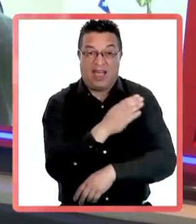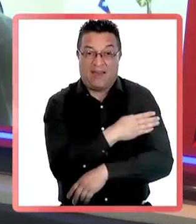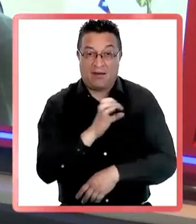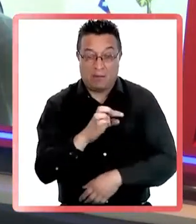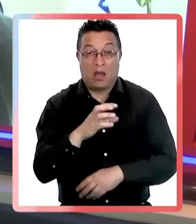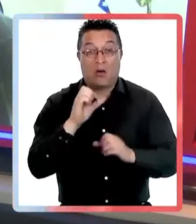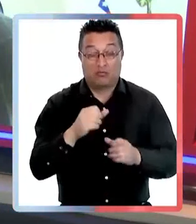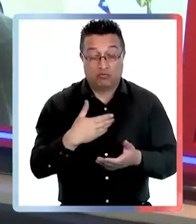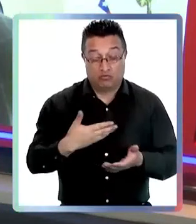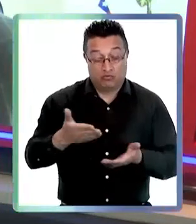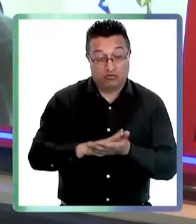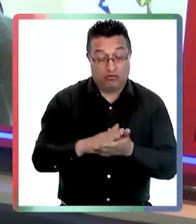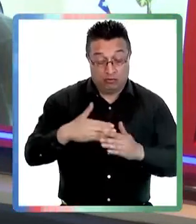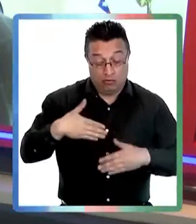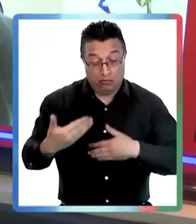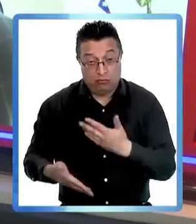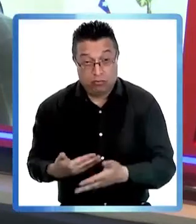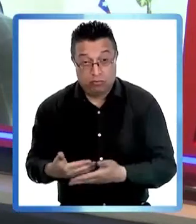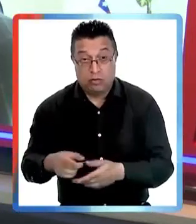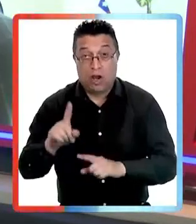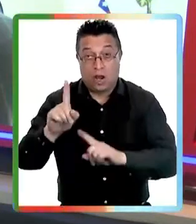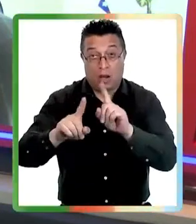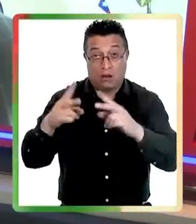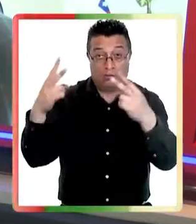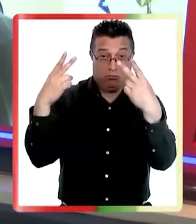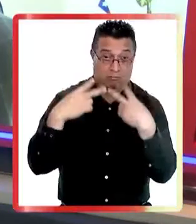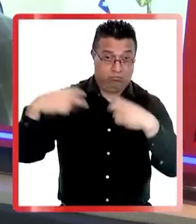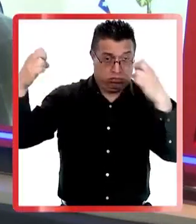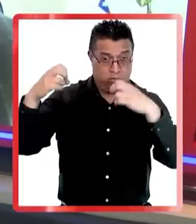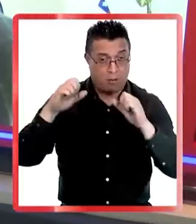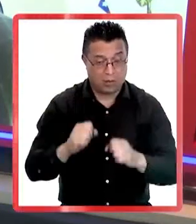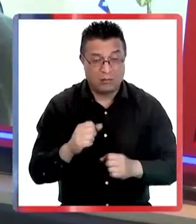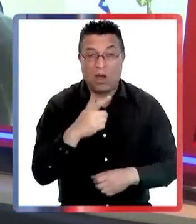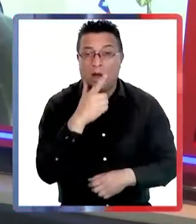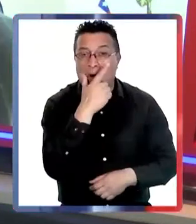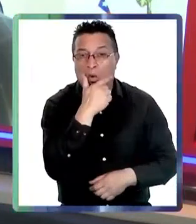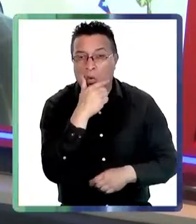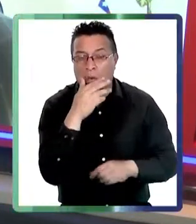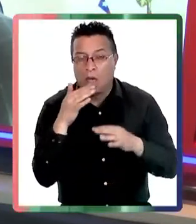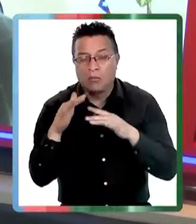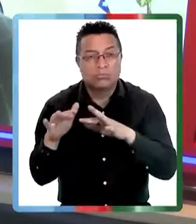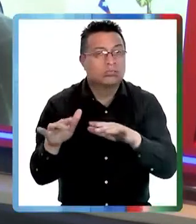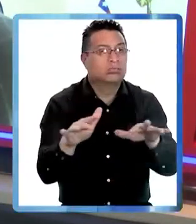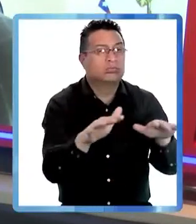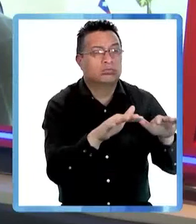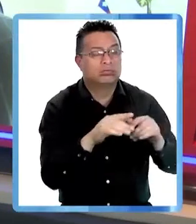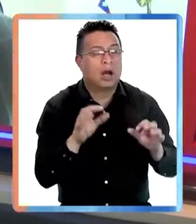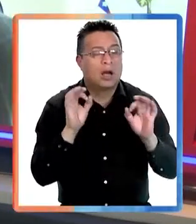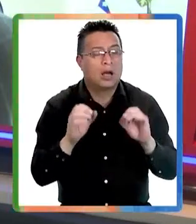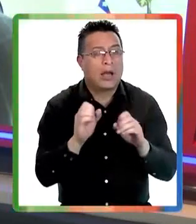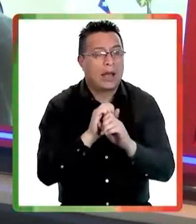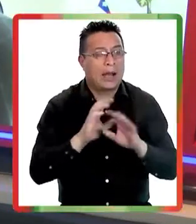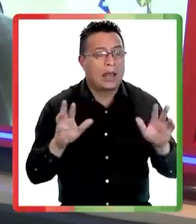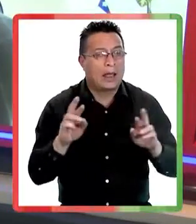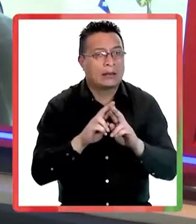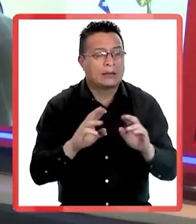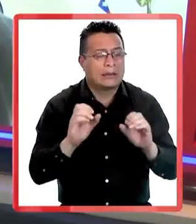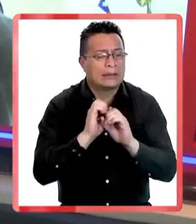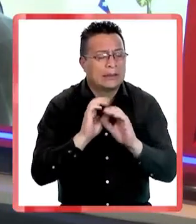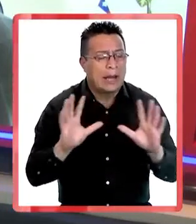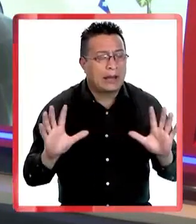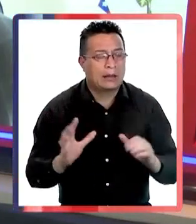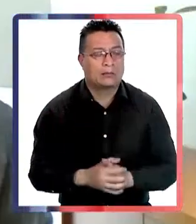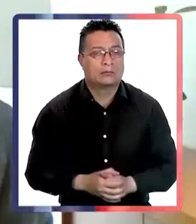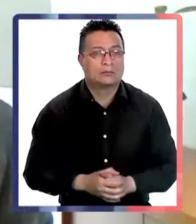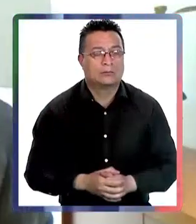serán heredables? ¿Los podría expropiar en el futuro alguien? Que son dos grandes dudas que han dado vuelta y me gustaría que lo hablara con absoluta tranquilidad y claridad,